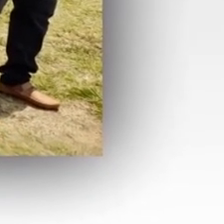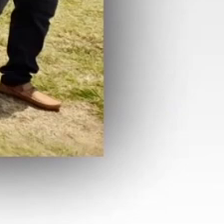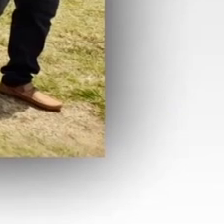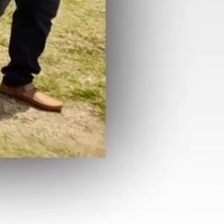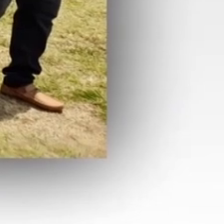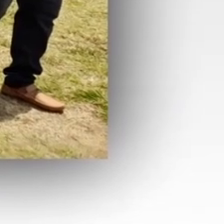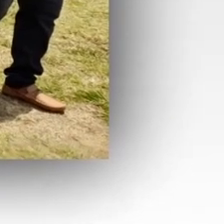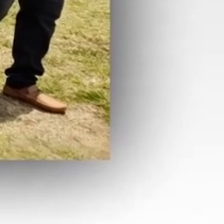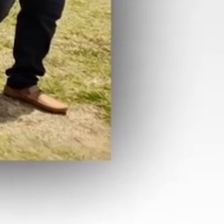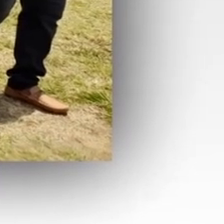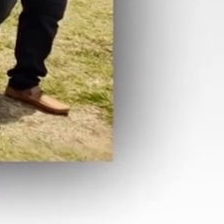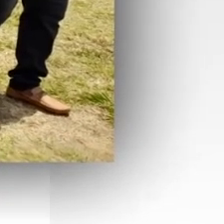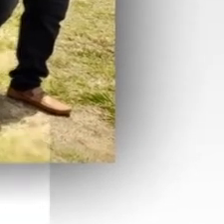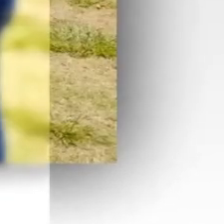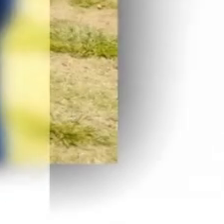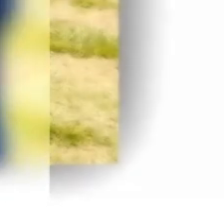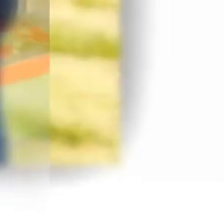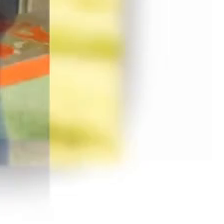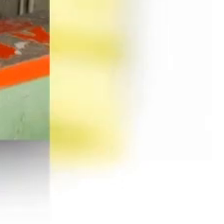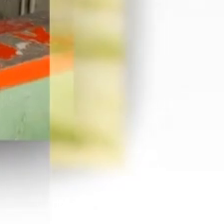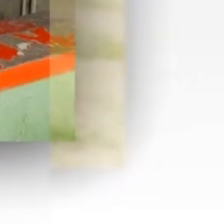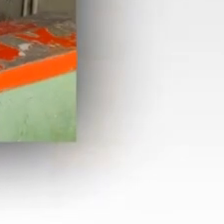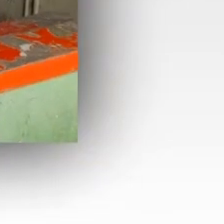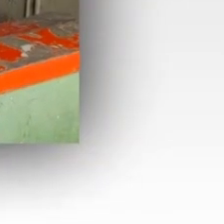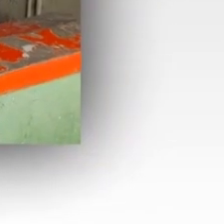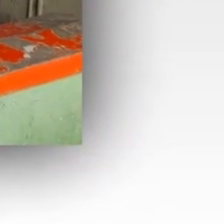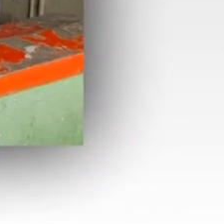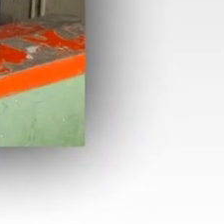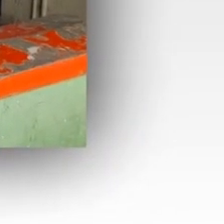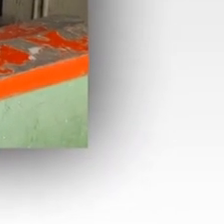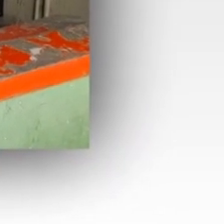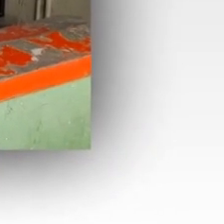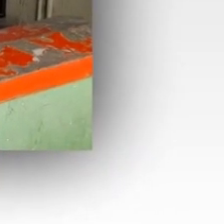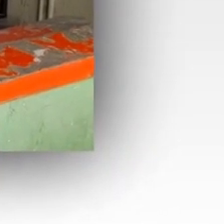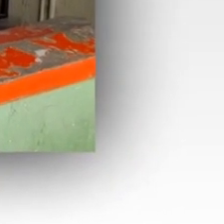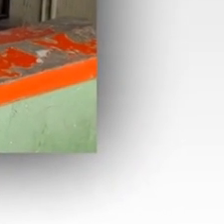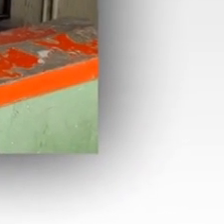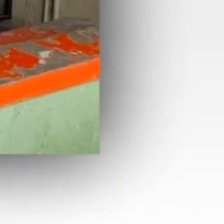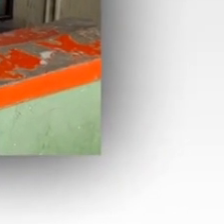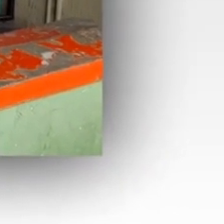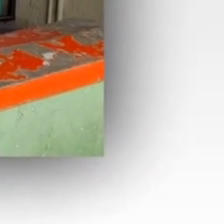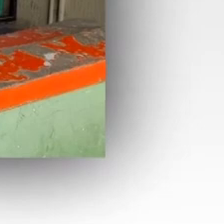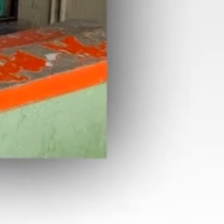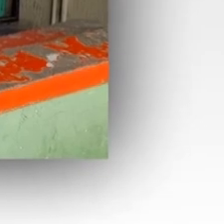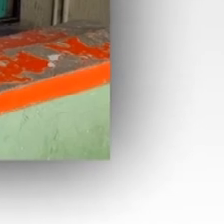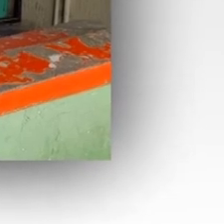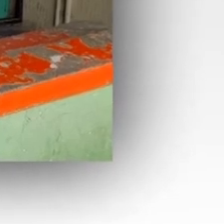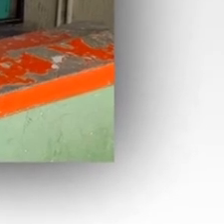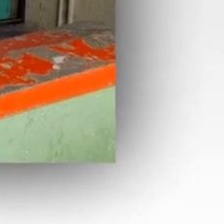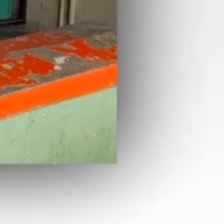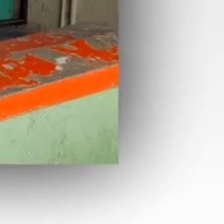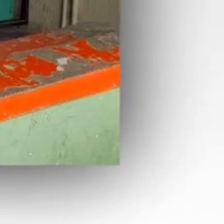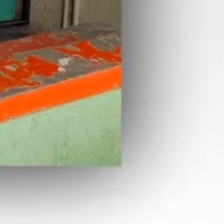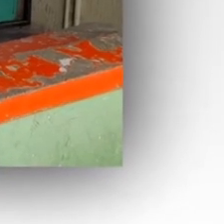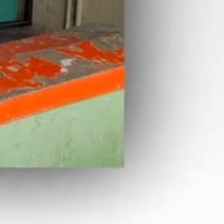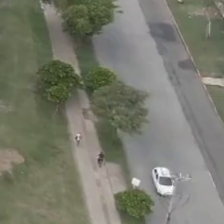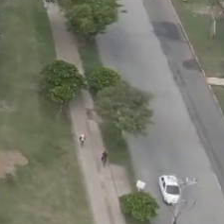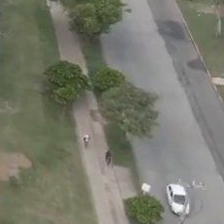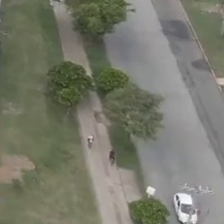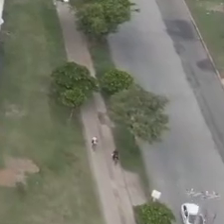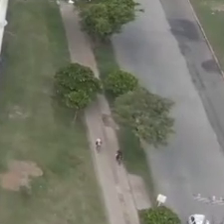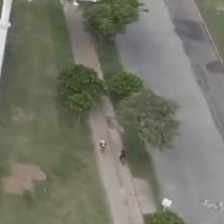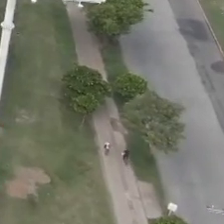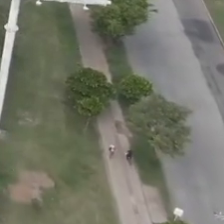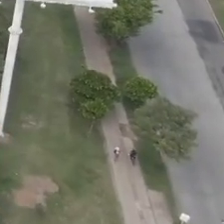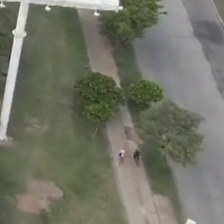escenarios deportivos que serán utilizados en estas justas les recuerdo que en esta ciudad se va a disputar el béisbol y el